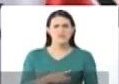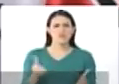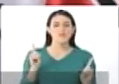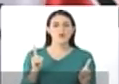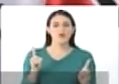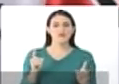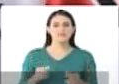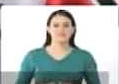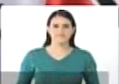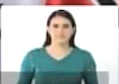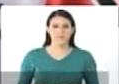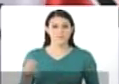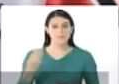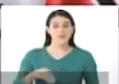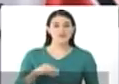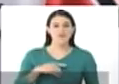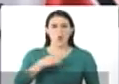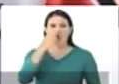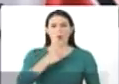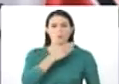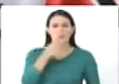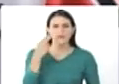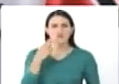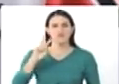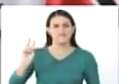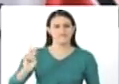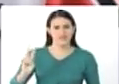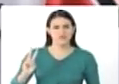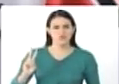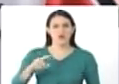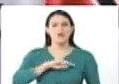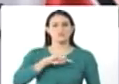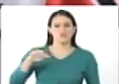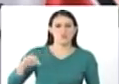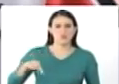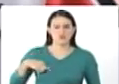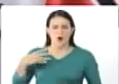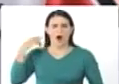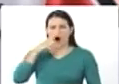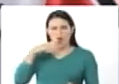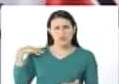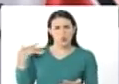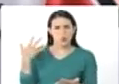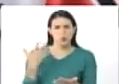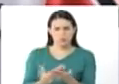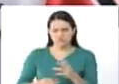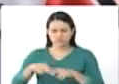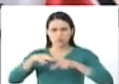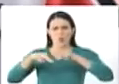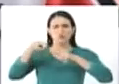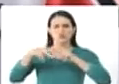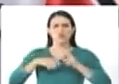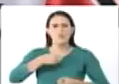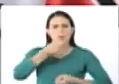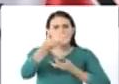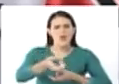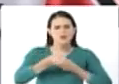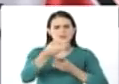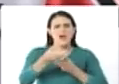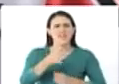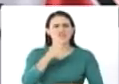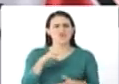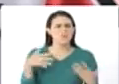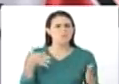la fuerza democrática que lo define y el inmenso compromiso con la República que hemos construido en estos años, queremos dar